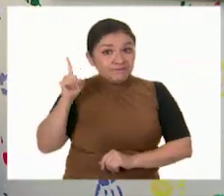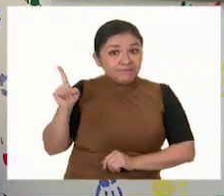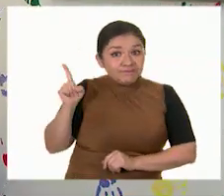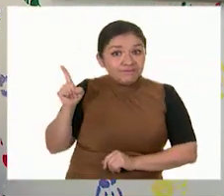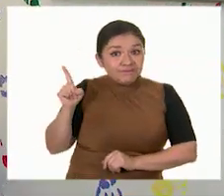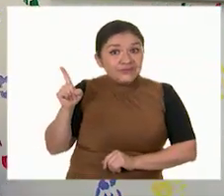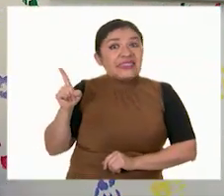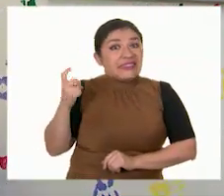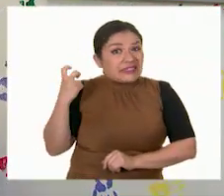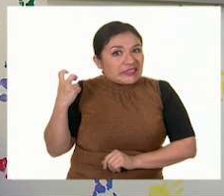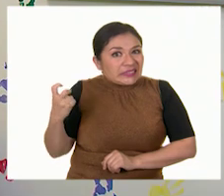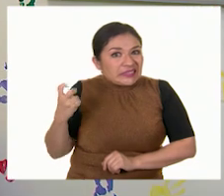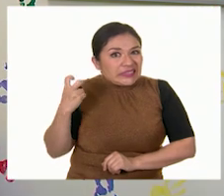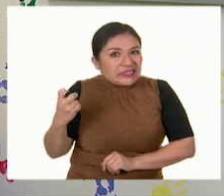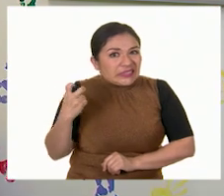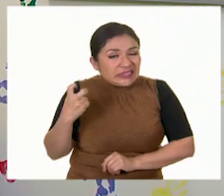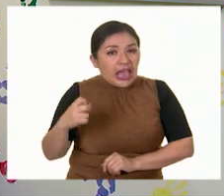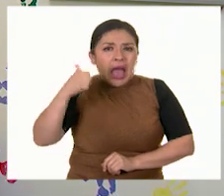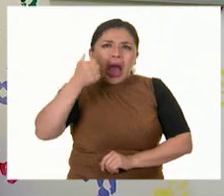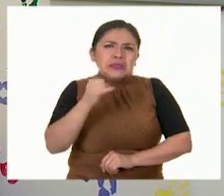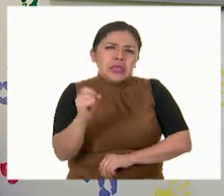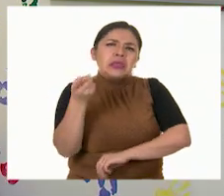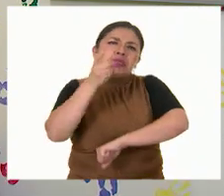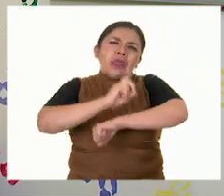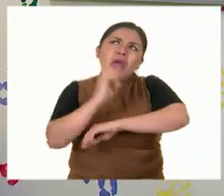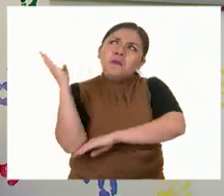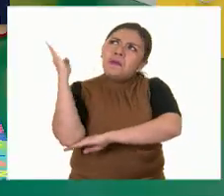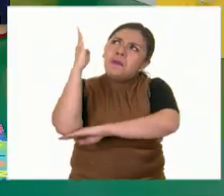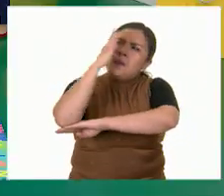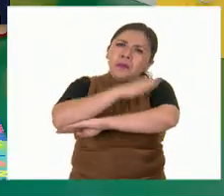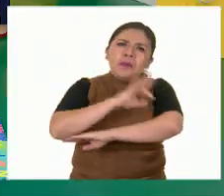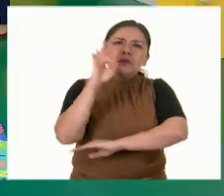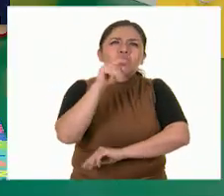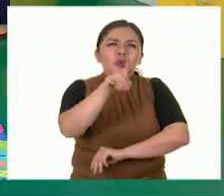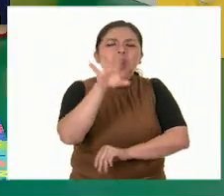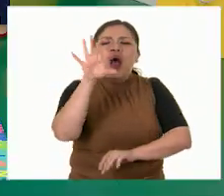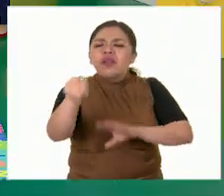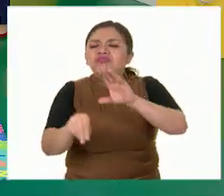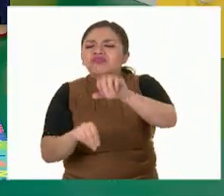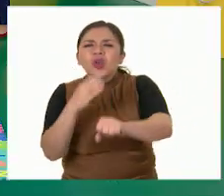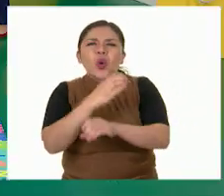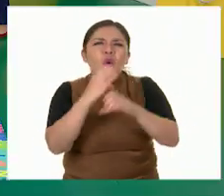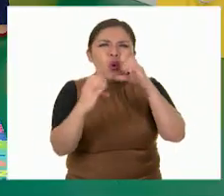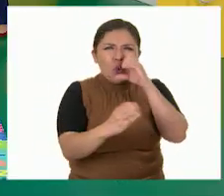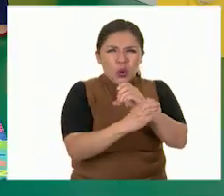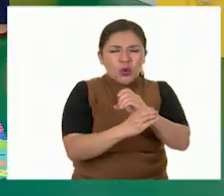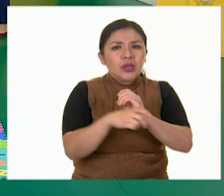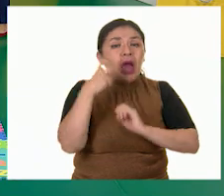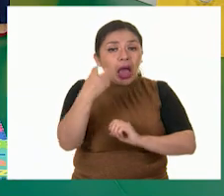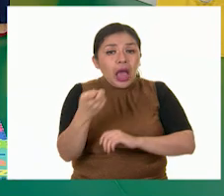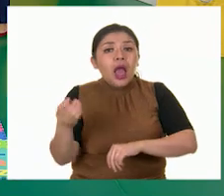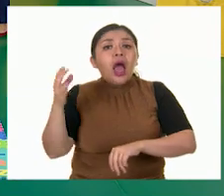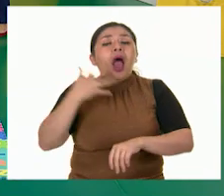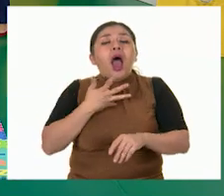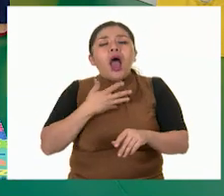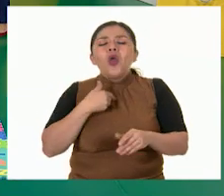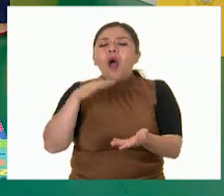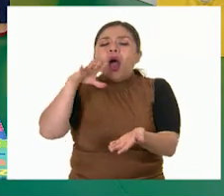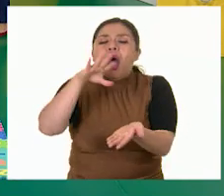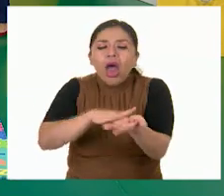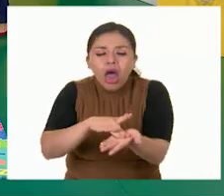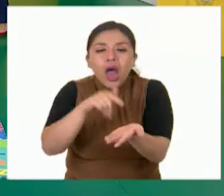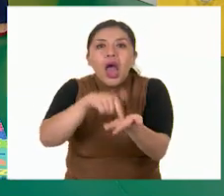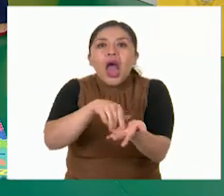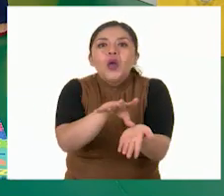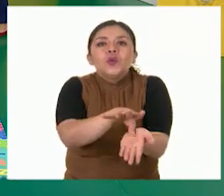Vi a lo largo del día, si agarramos diferentes objetos, estos llegan a nuestras manos